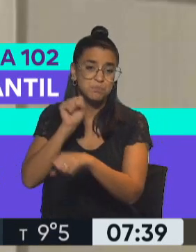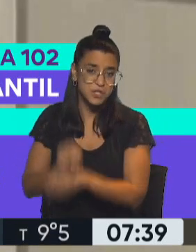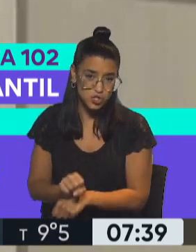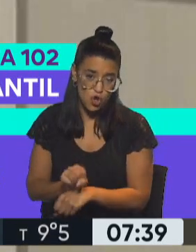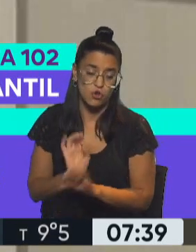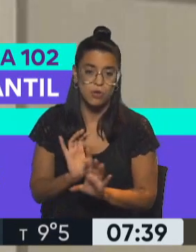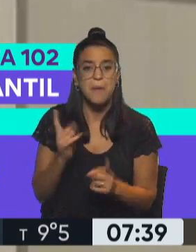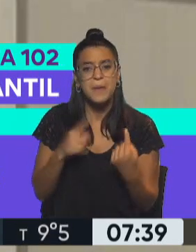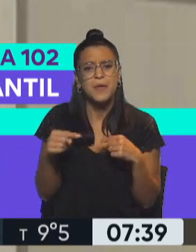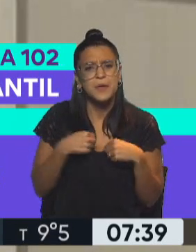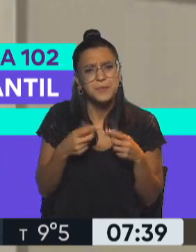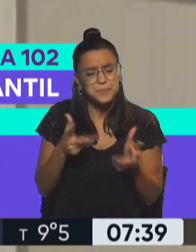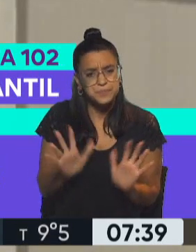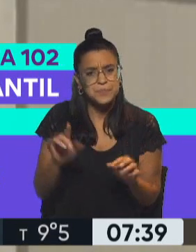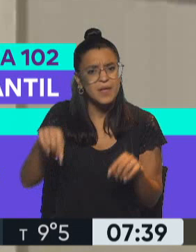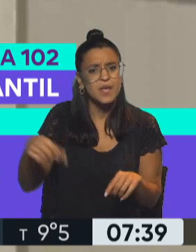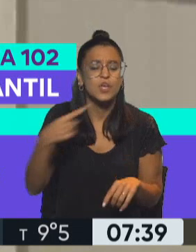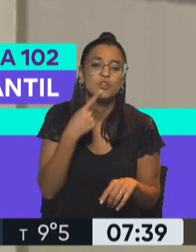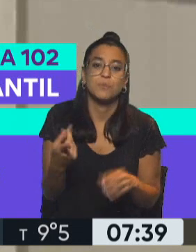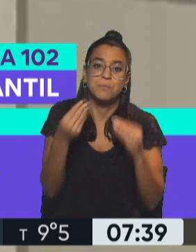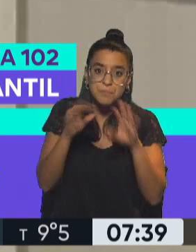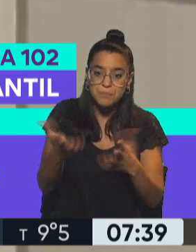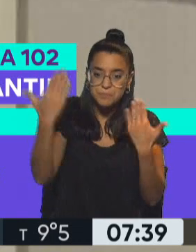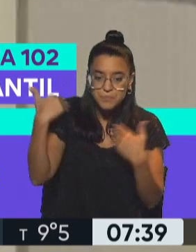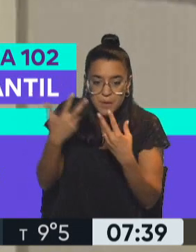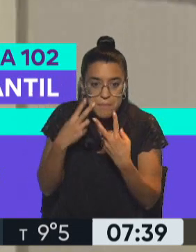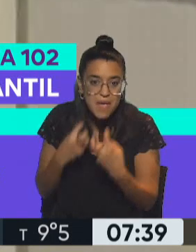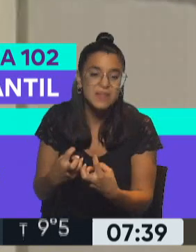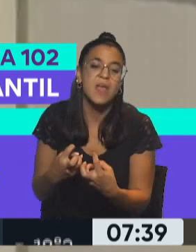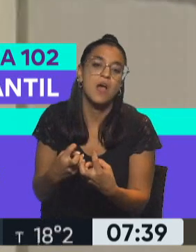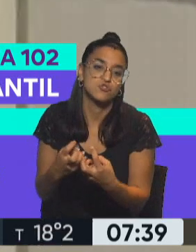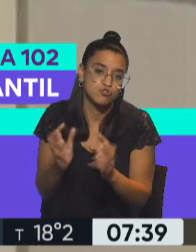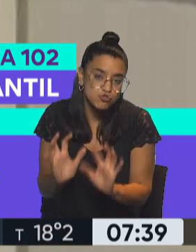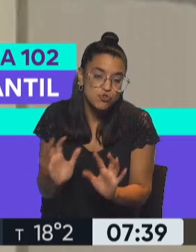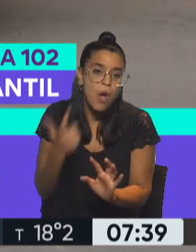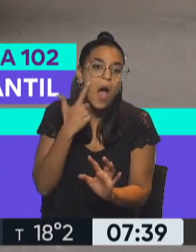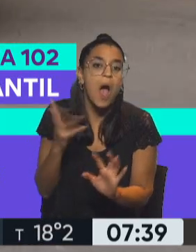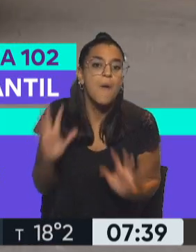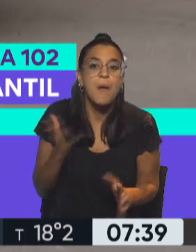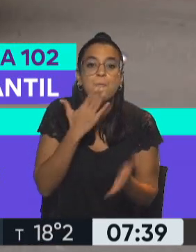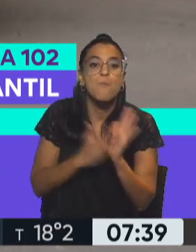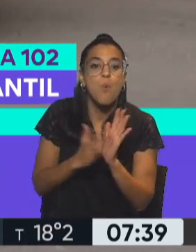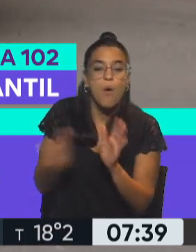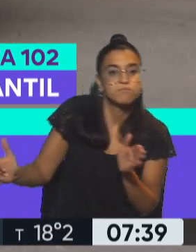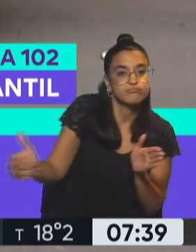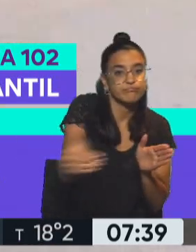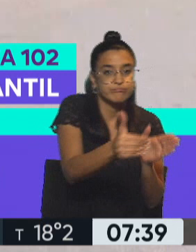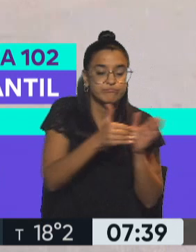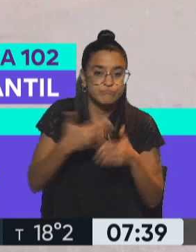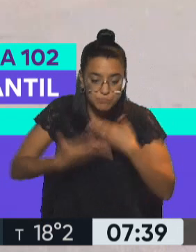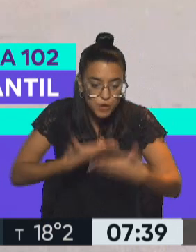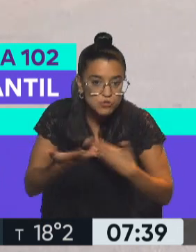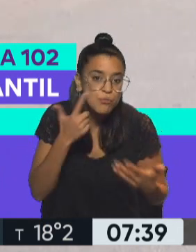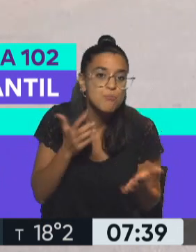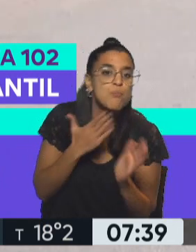digo, esto fue en el inicio de la investigación y va a ser determinante la prueba que se va recolectando a lo largo del proceso,